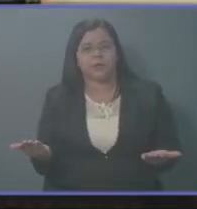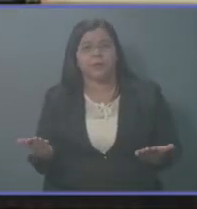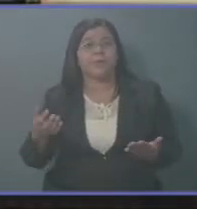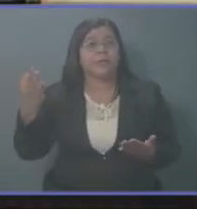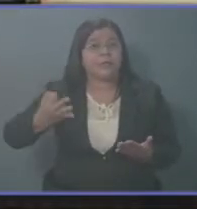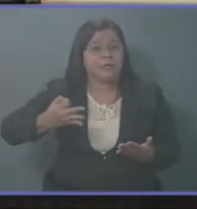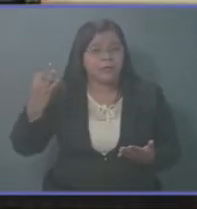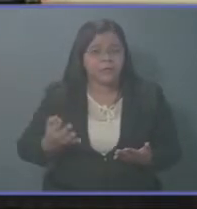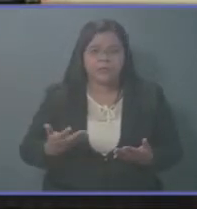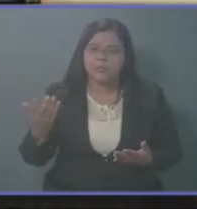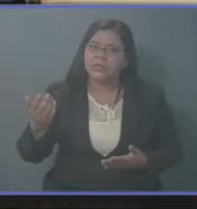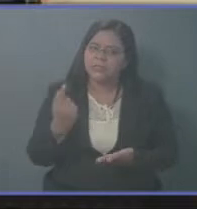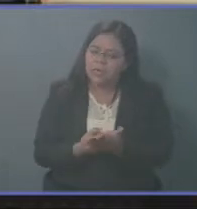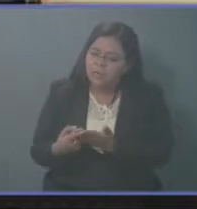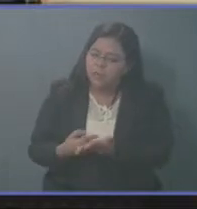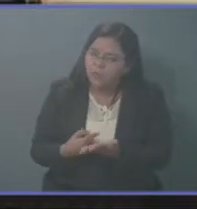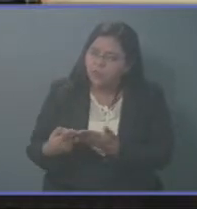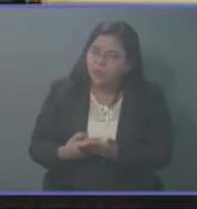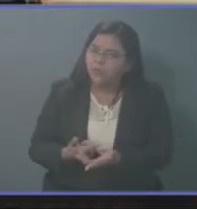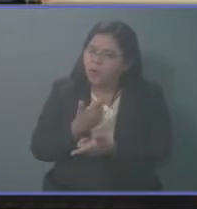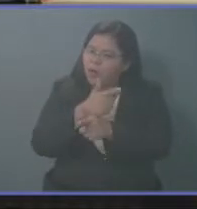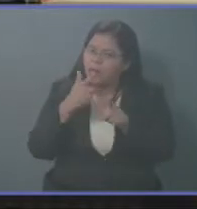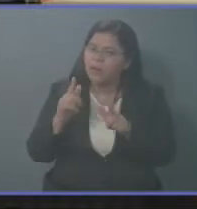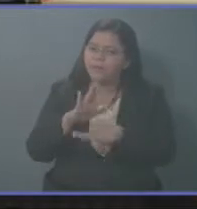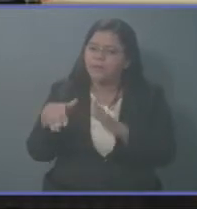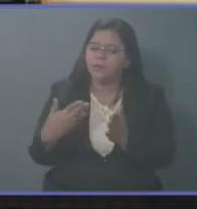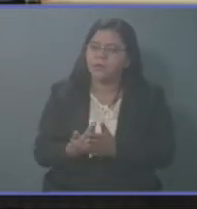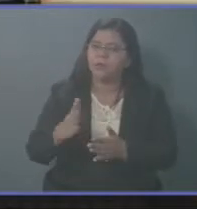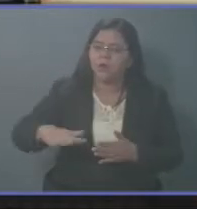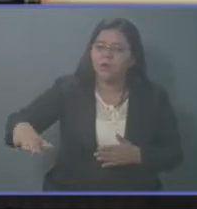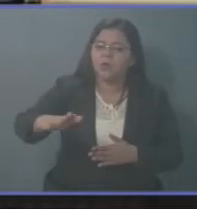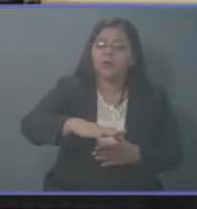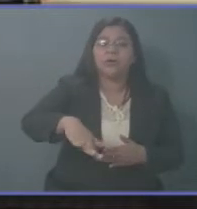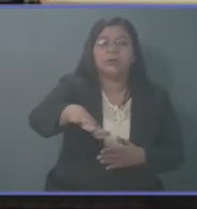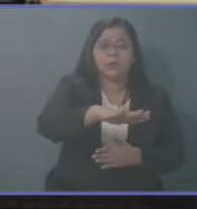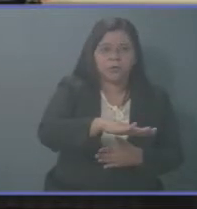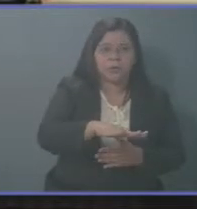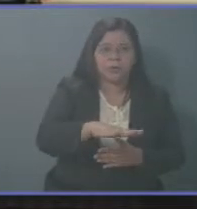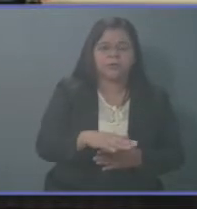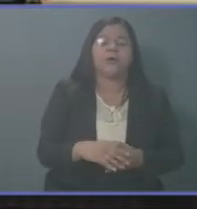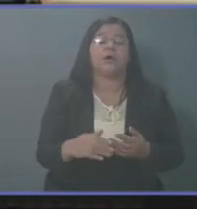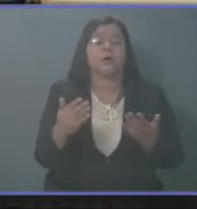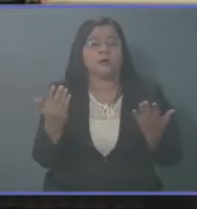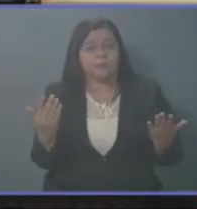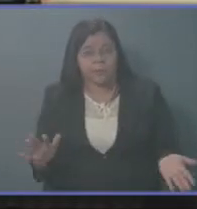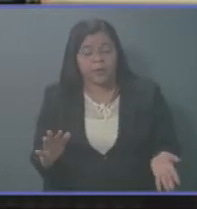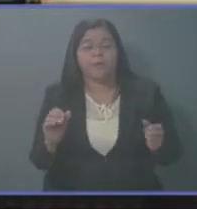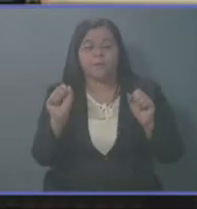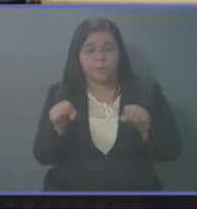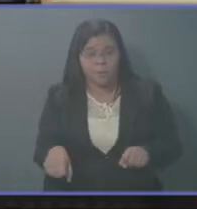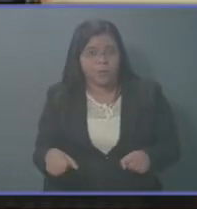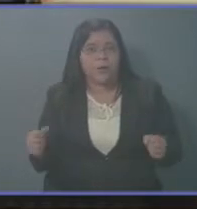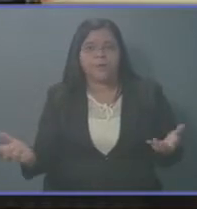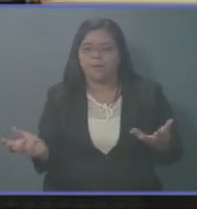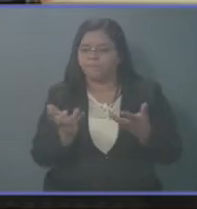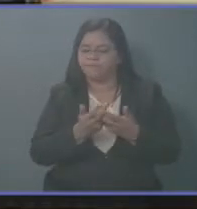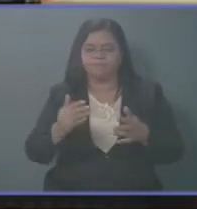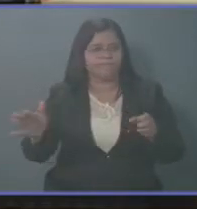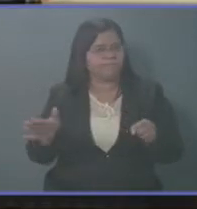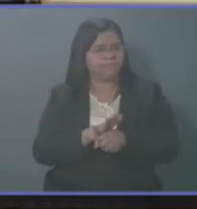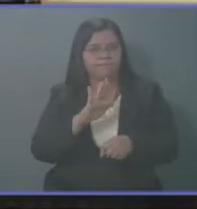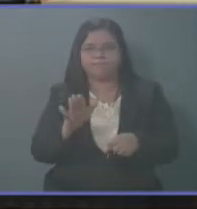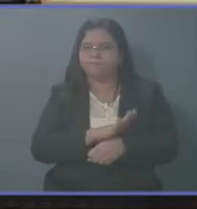requiere del concurso, debate y libre discusión de los sectores e instituciones involucradas, a fin de que la misma cumpla a cabalidad con la